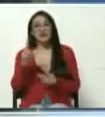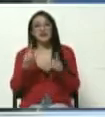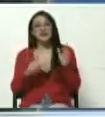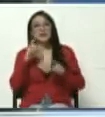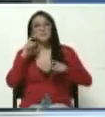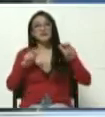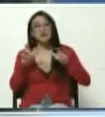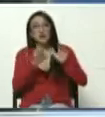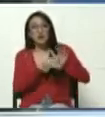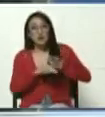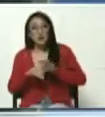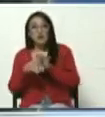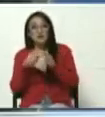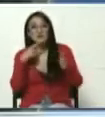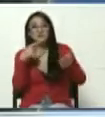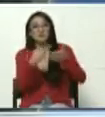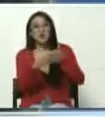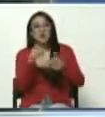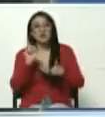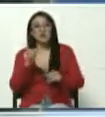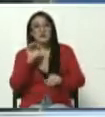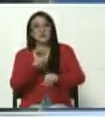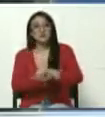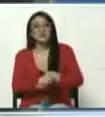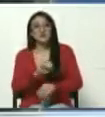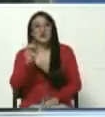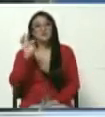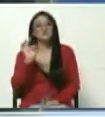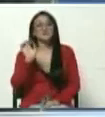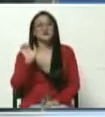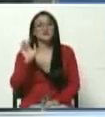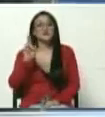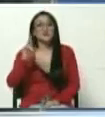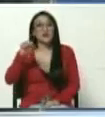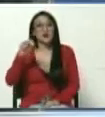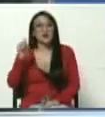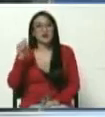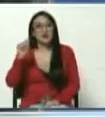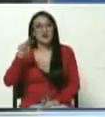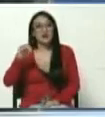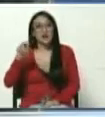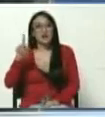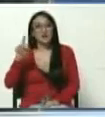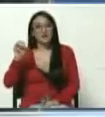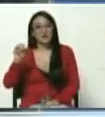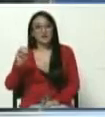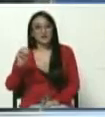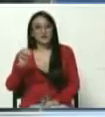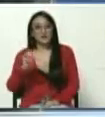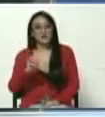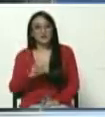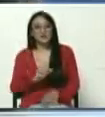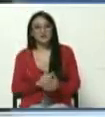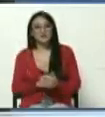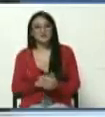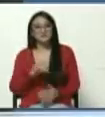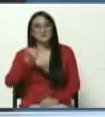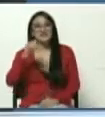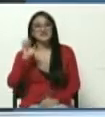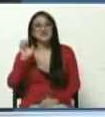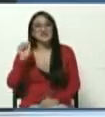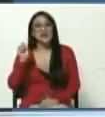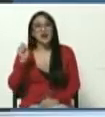Alfieri Hurtado, Fernando Mariano Paredes Niño, Jean Paul Dugarte Ortiz